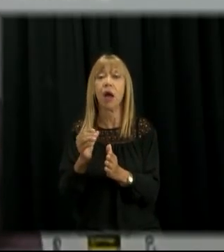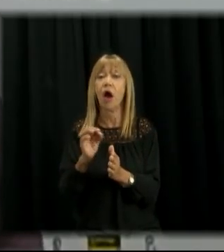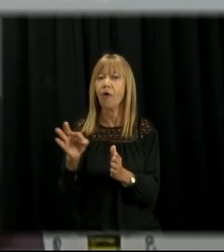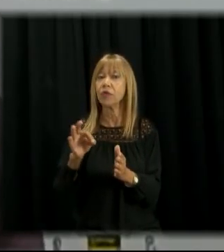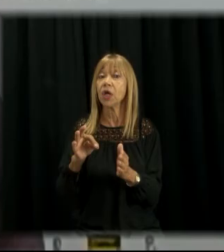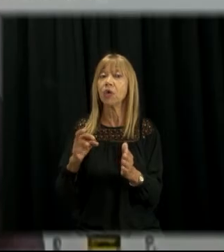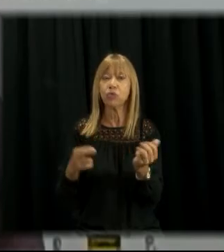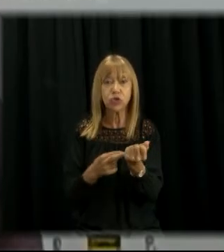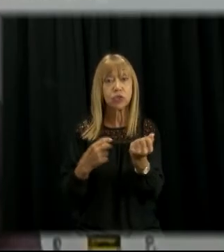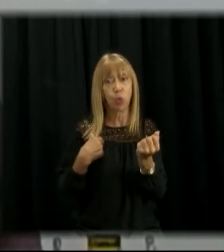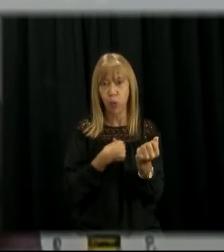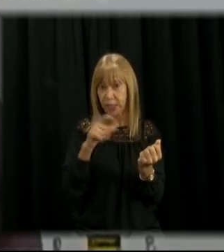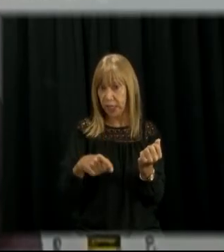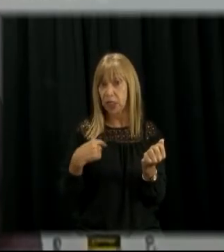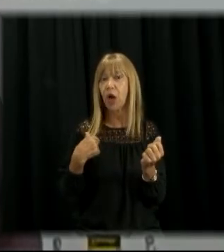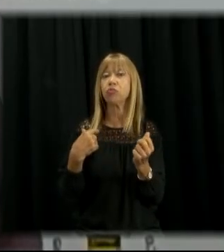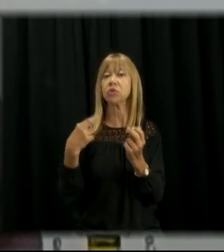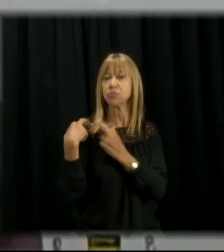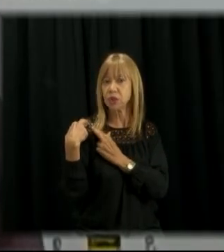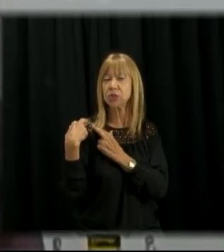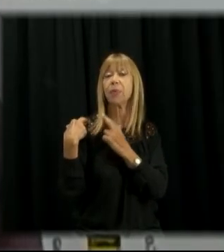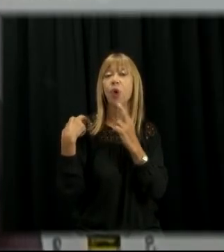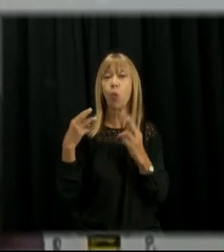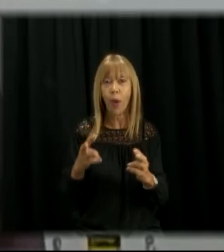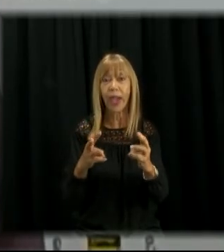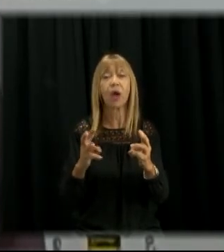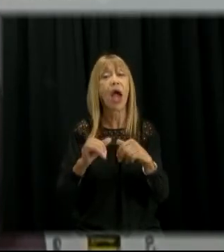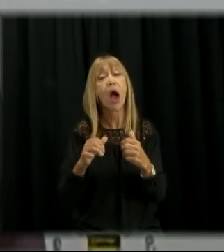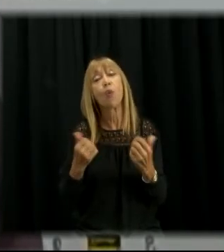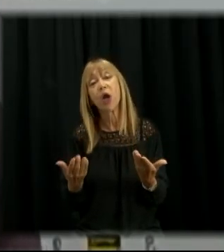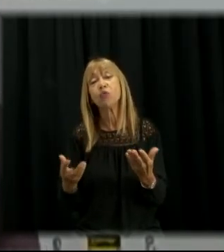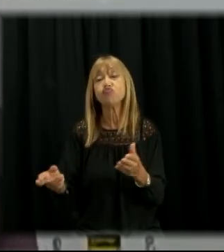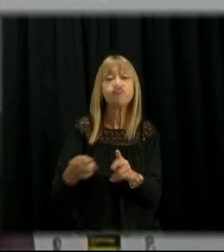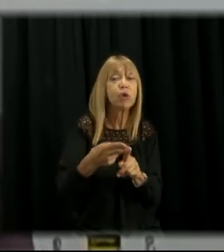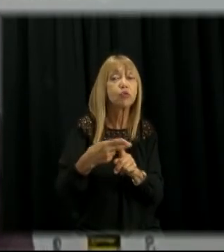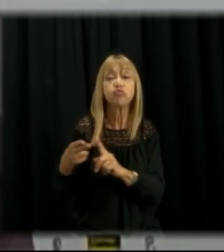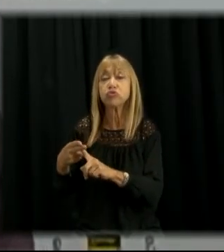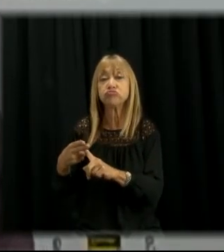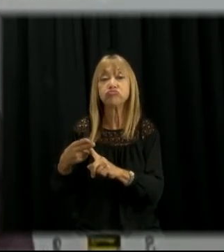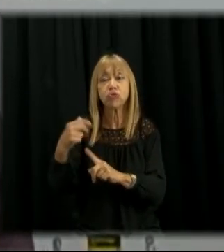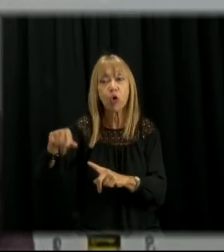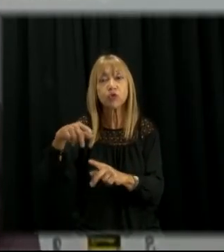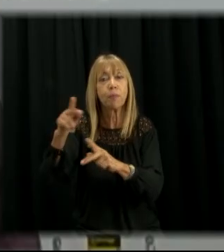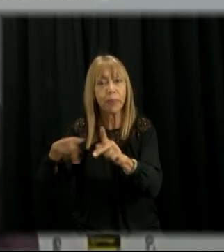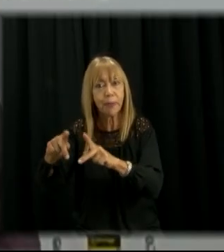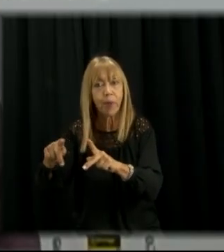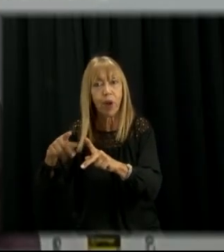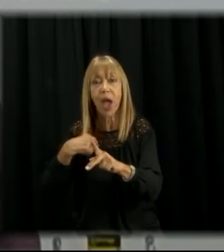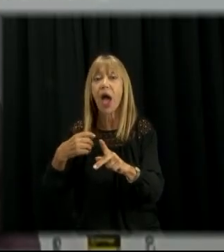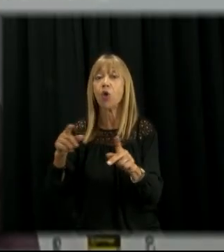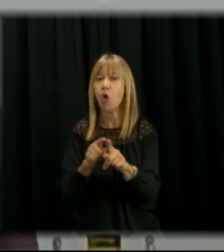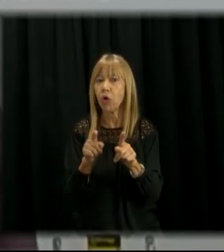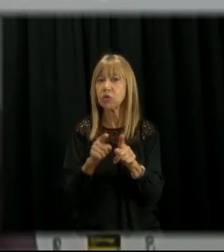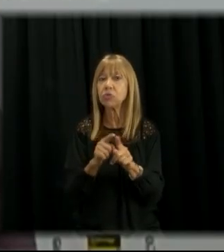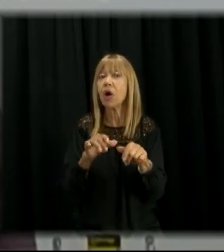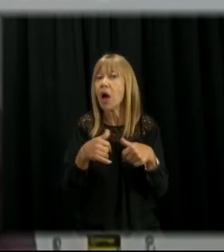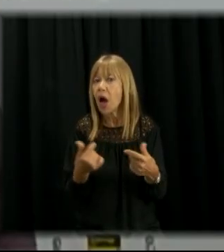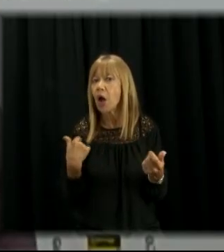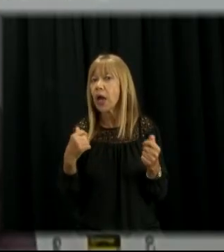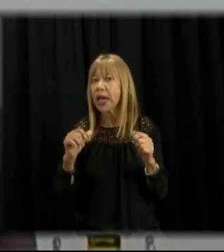el plan de los recursos que necesitamos de una manera responsable, de cómo reclutar a esa gente y